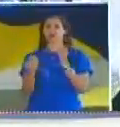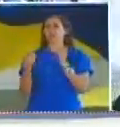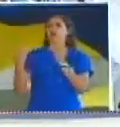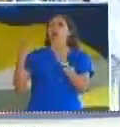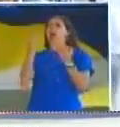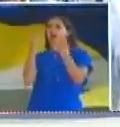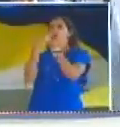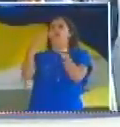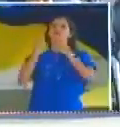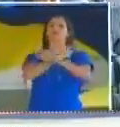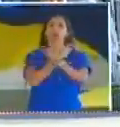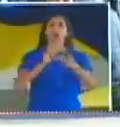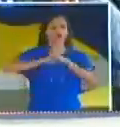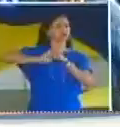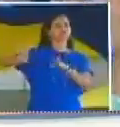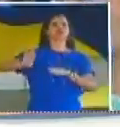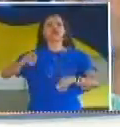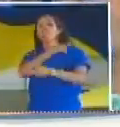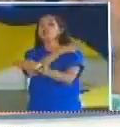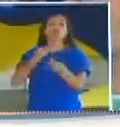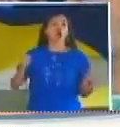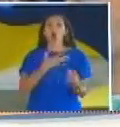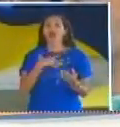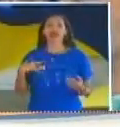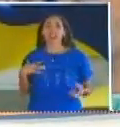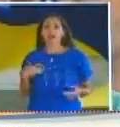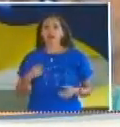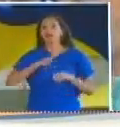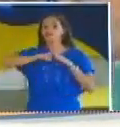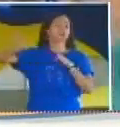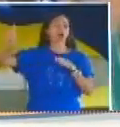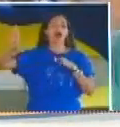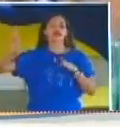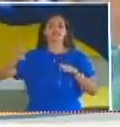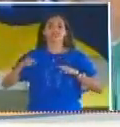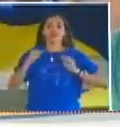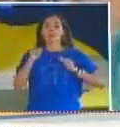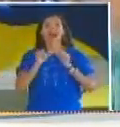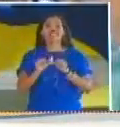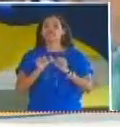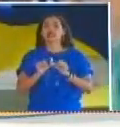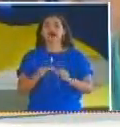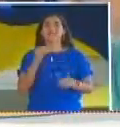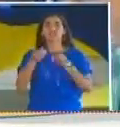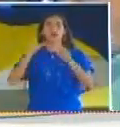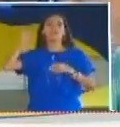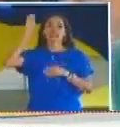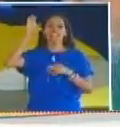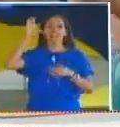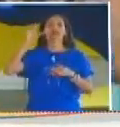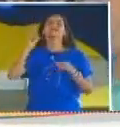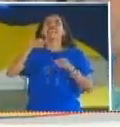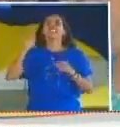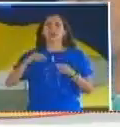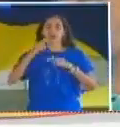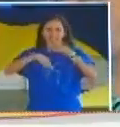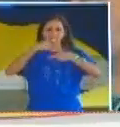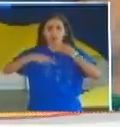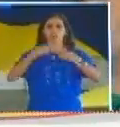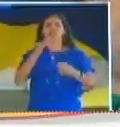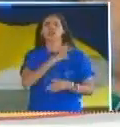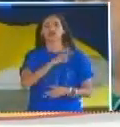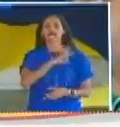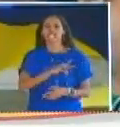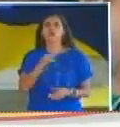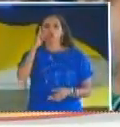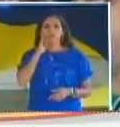nosotros, porque simplemente no los queremos, porque sabemos que para seguir haciendo patria necesitamos de revolución